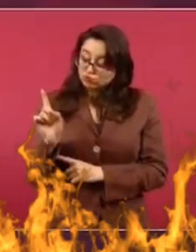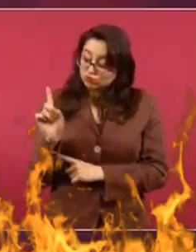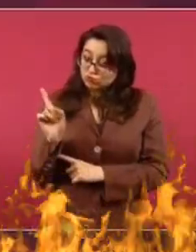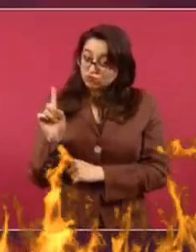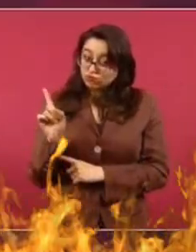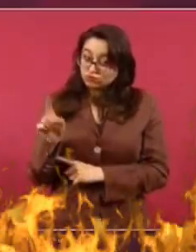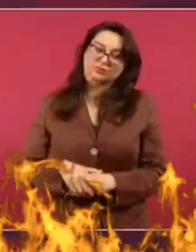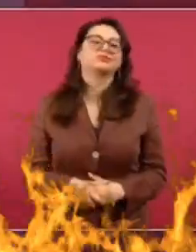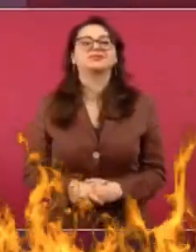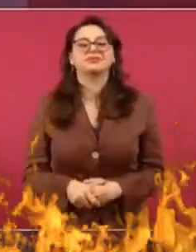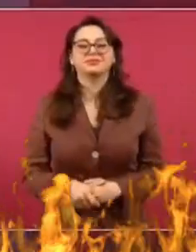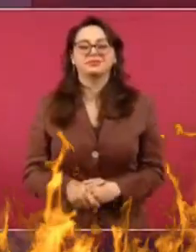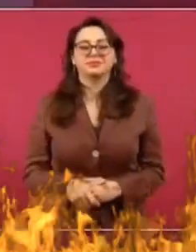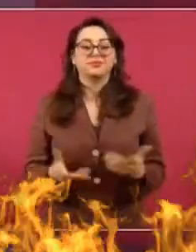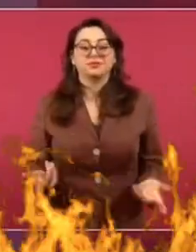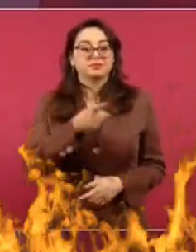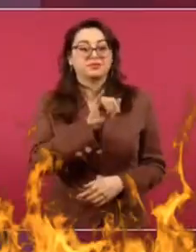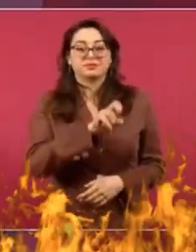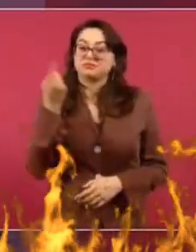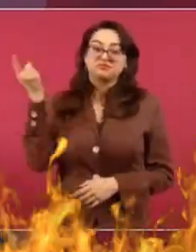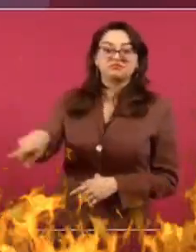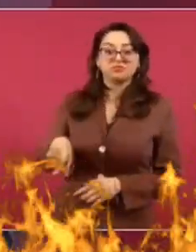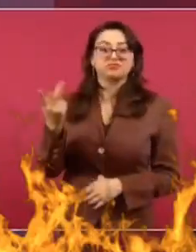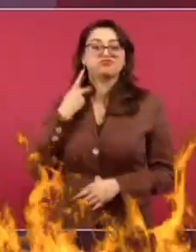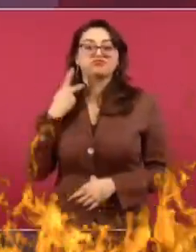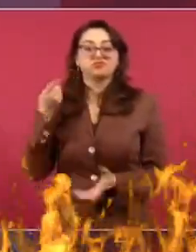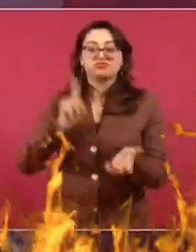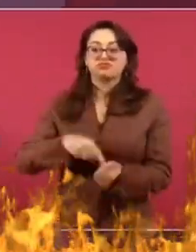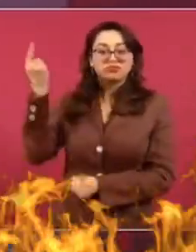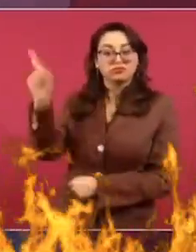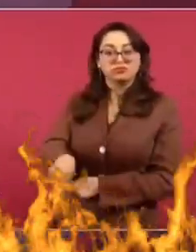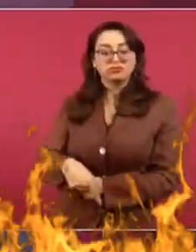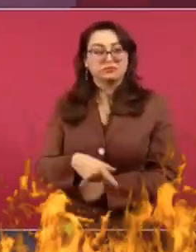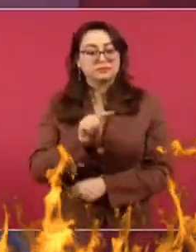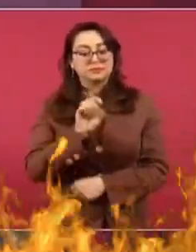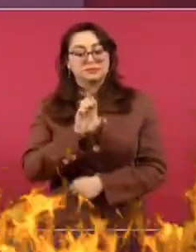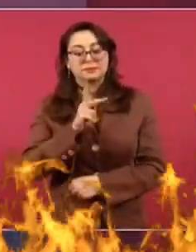dedito. Consigna política de los partidos.